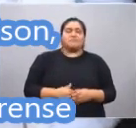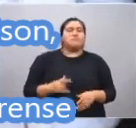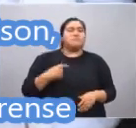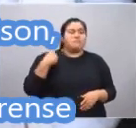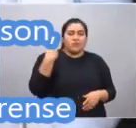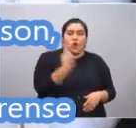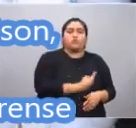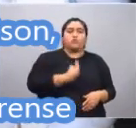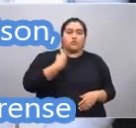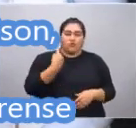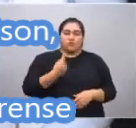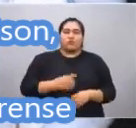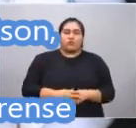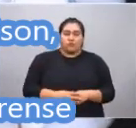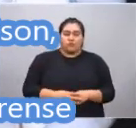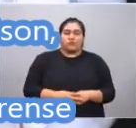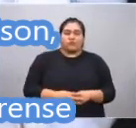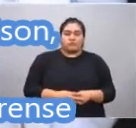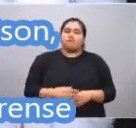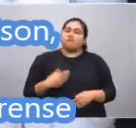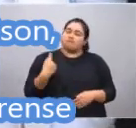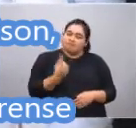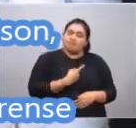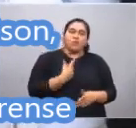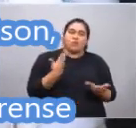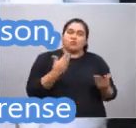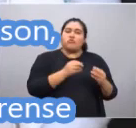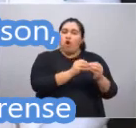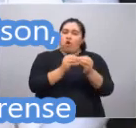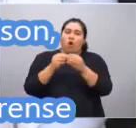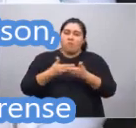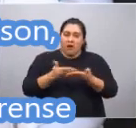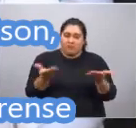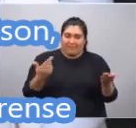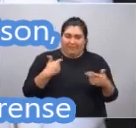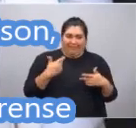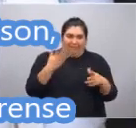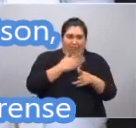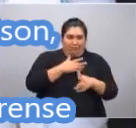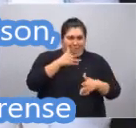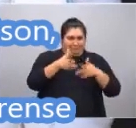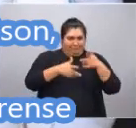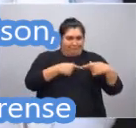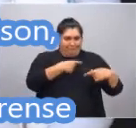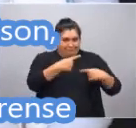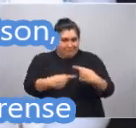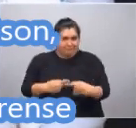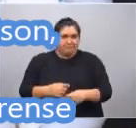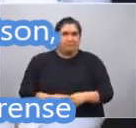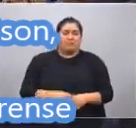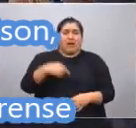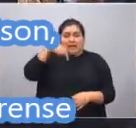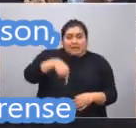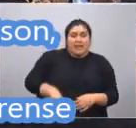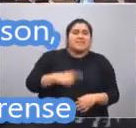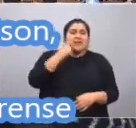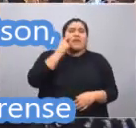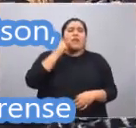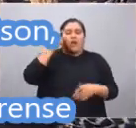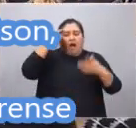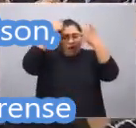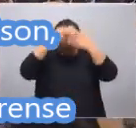Estamos, entonces, compañeros, compañeras, decía que después de esta jornada de